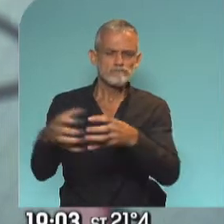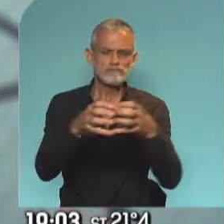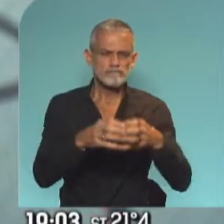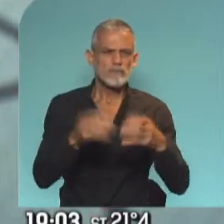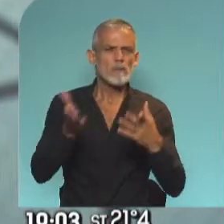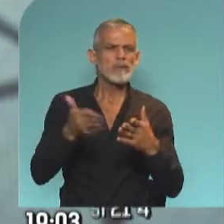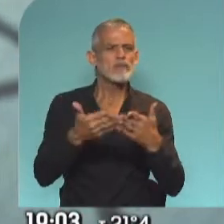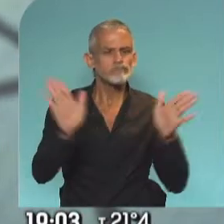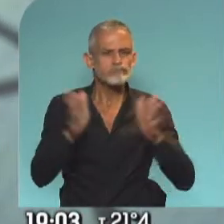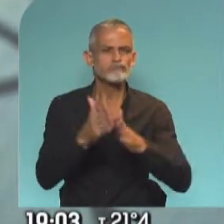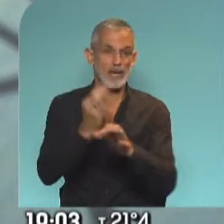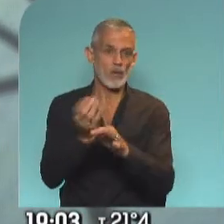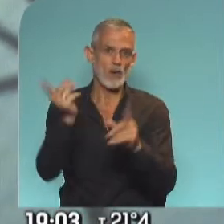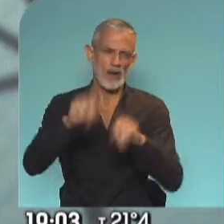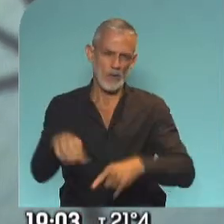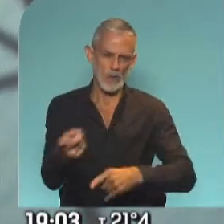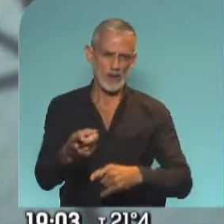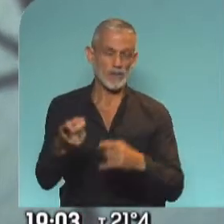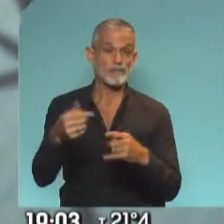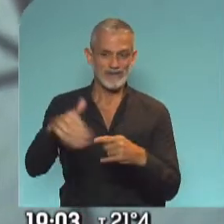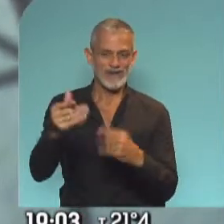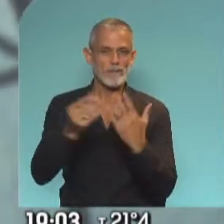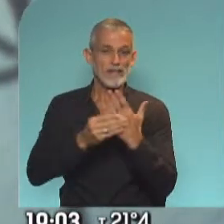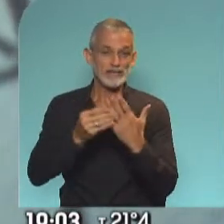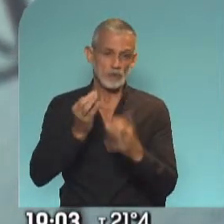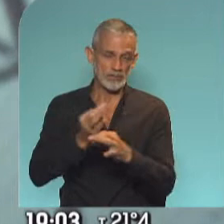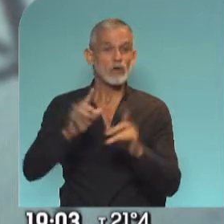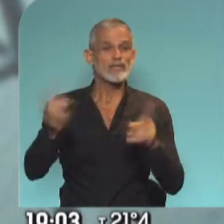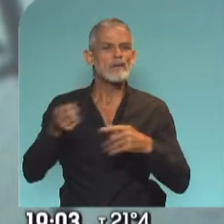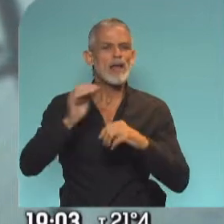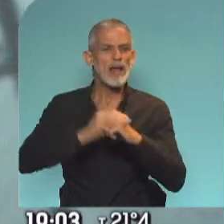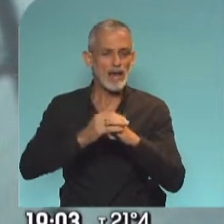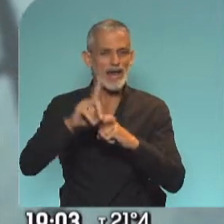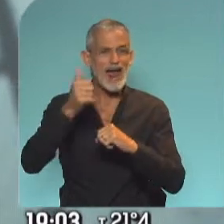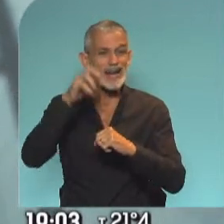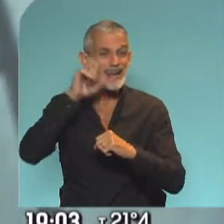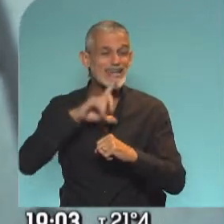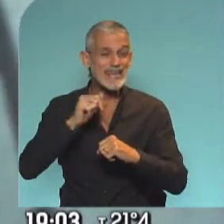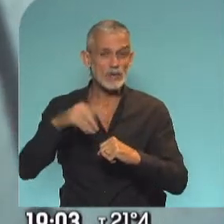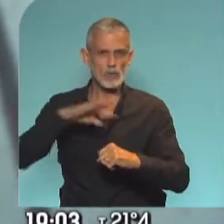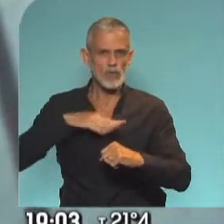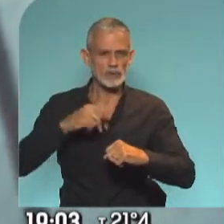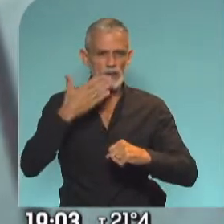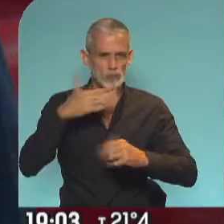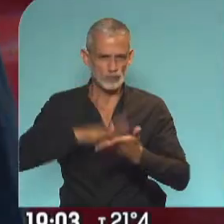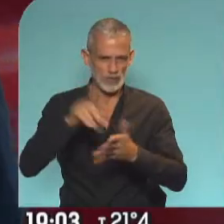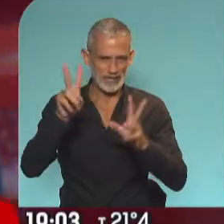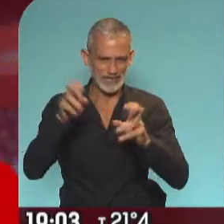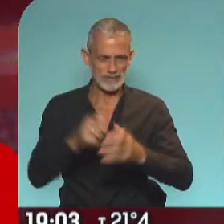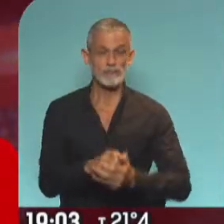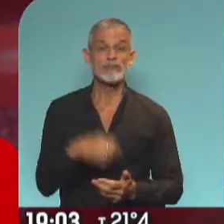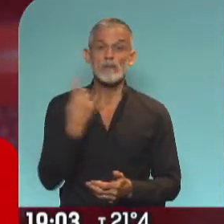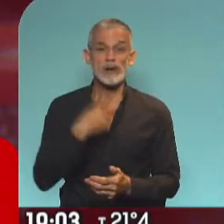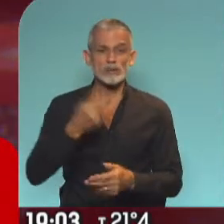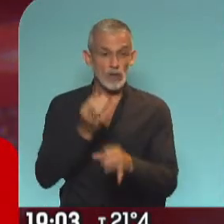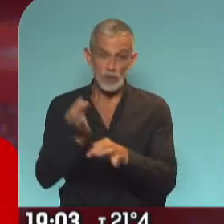dijo Gaby Nicolás Trota, el ministro de Educación. Hoy, Horacio Rodríguez Larreta, en acto en Ciudad de Buenos Aires, se refirió al respecto. Para nosotros la educación